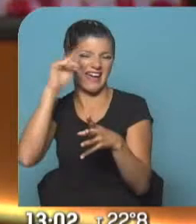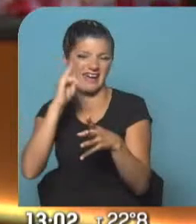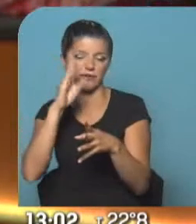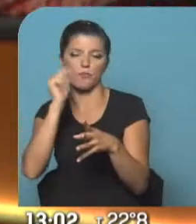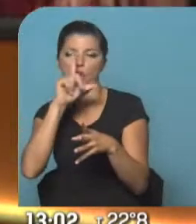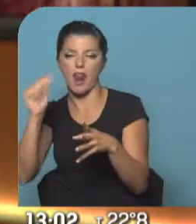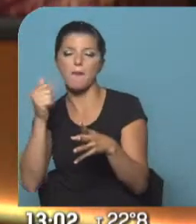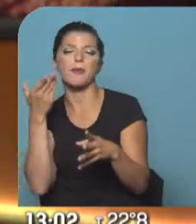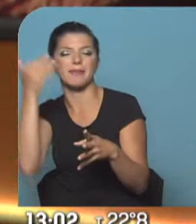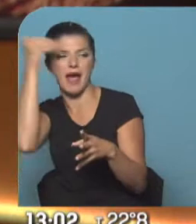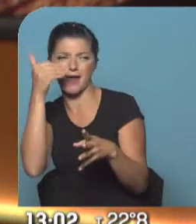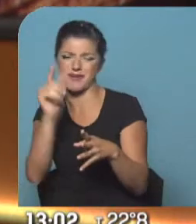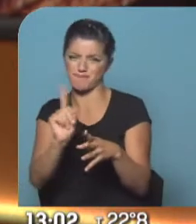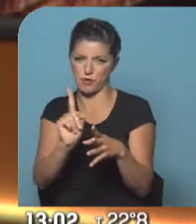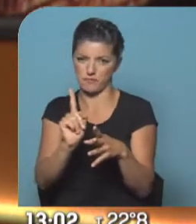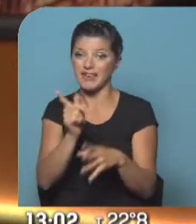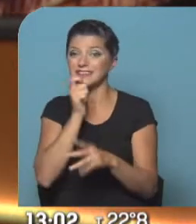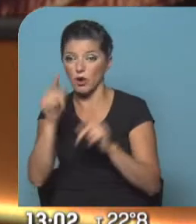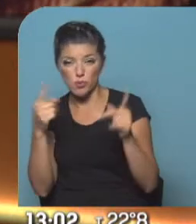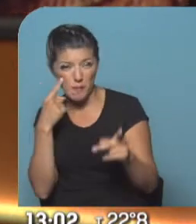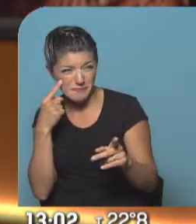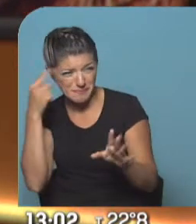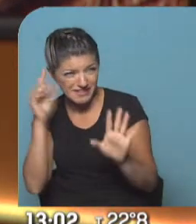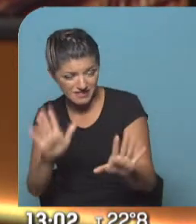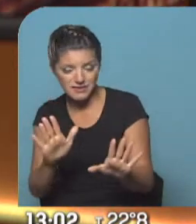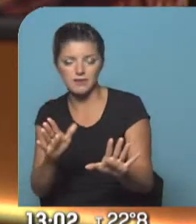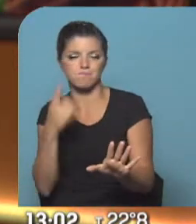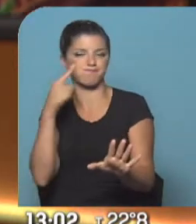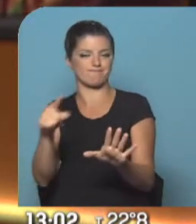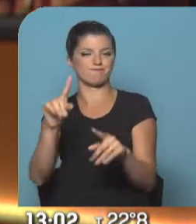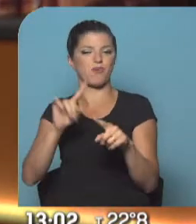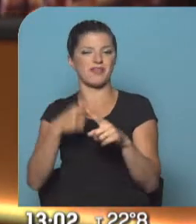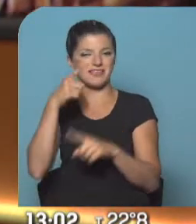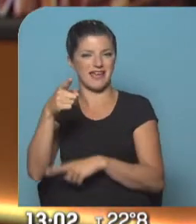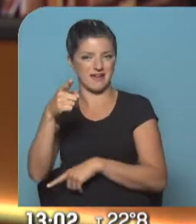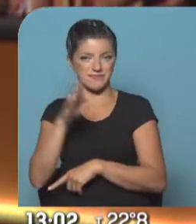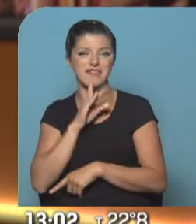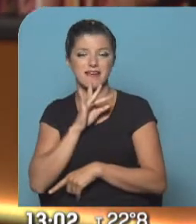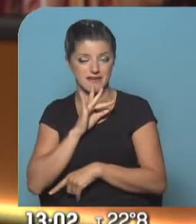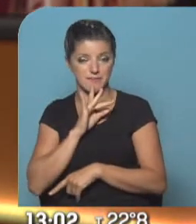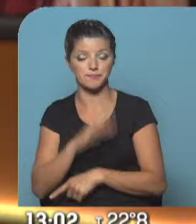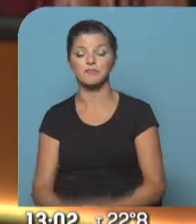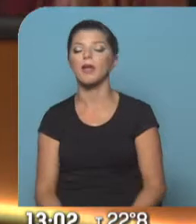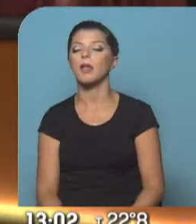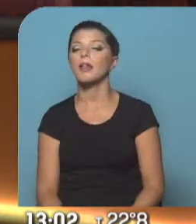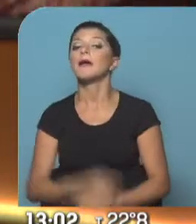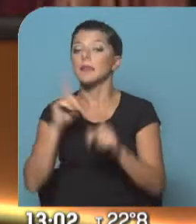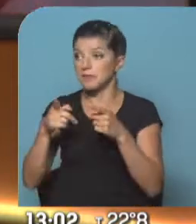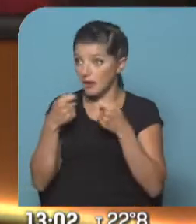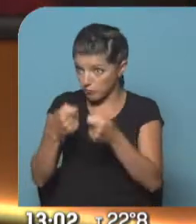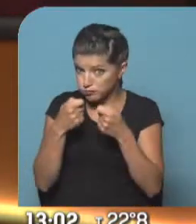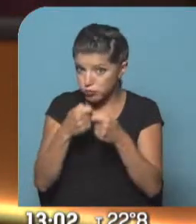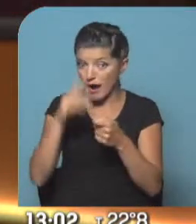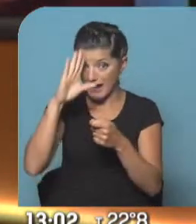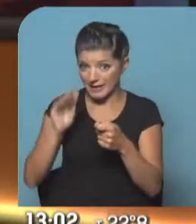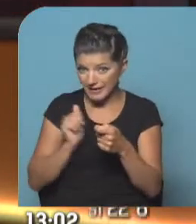Creo que el que piensa eso no conoce lo que es la política israelí. A la vez que Arabia Saudita también quiere presionar al ejército libanés para que vaya a la guerra con Israel o